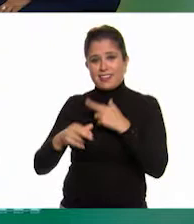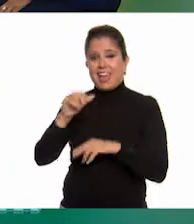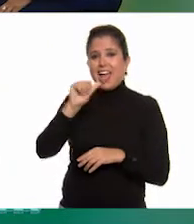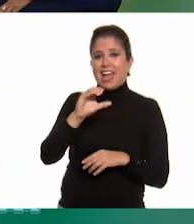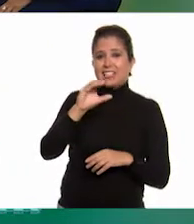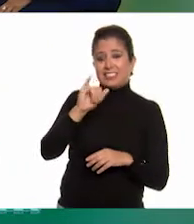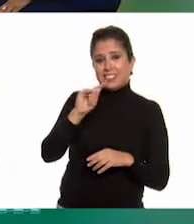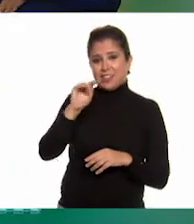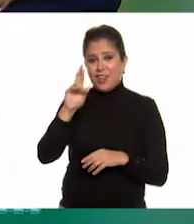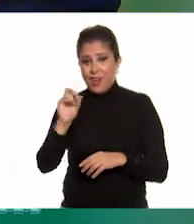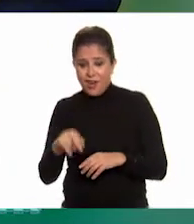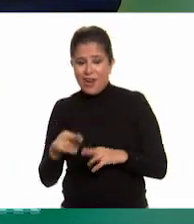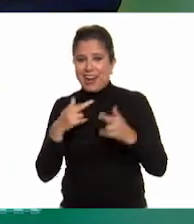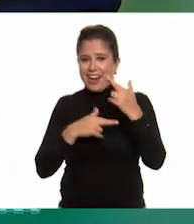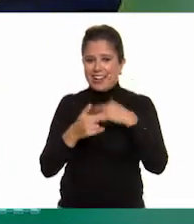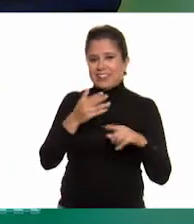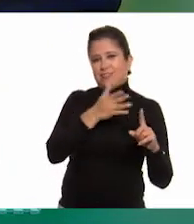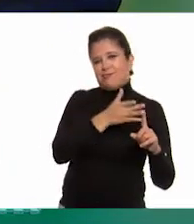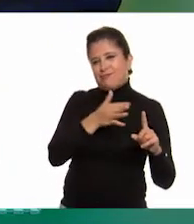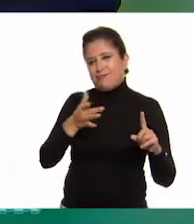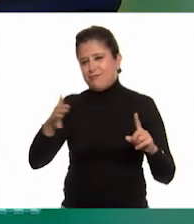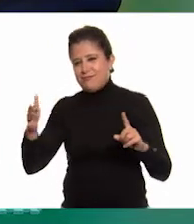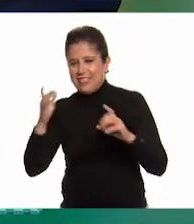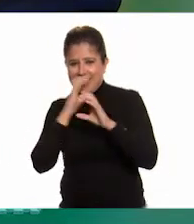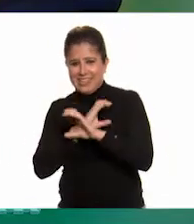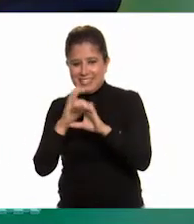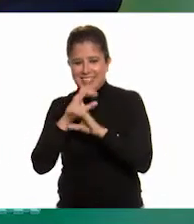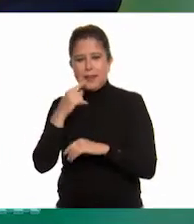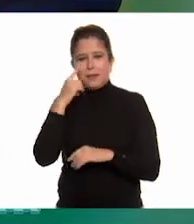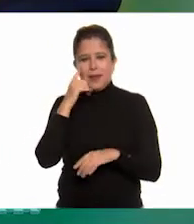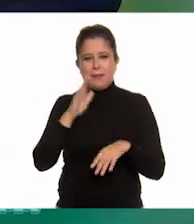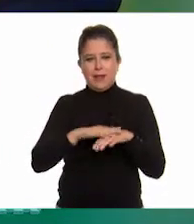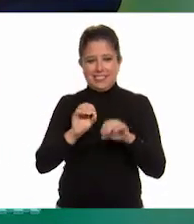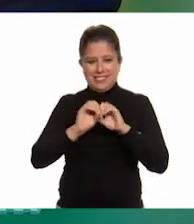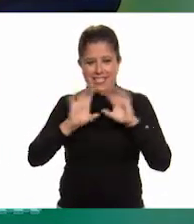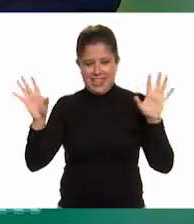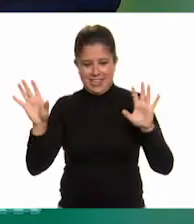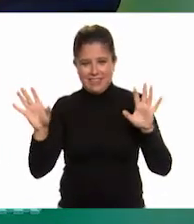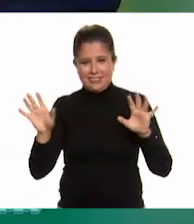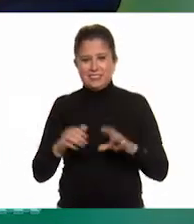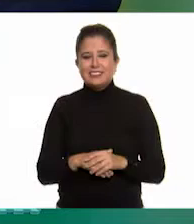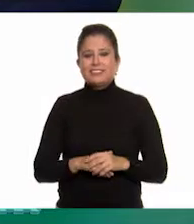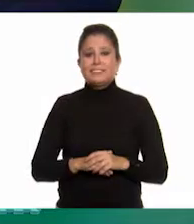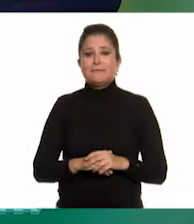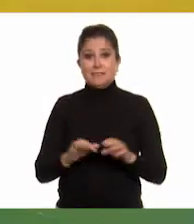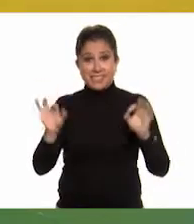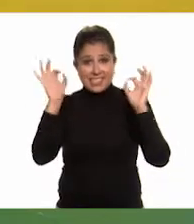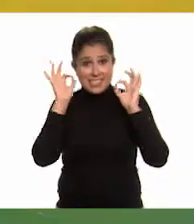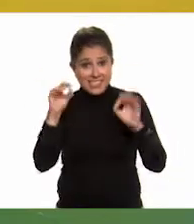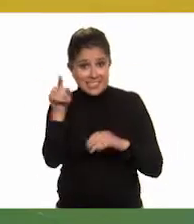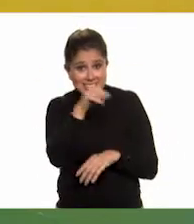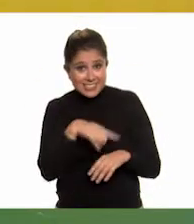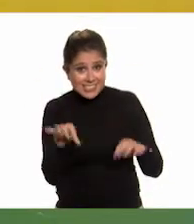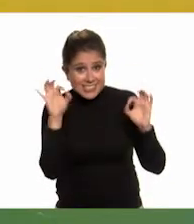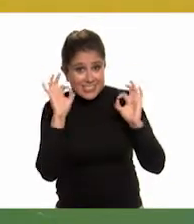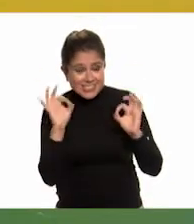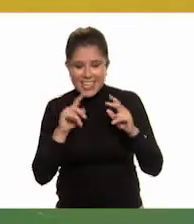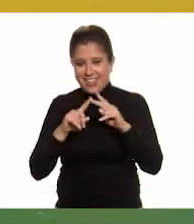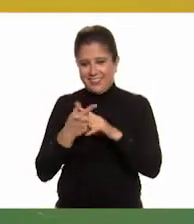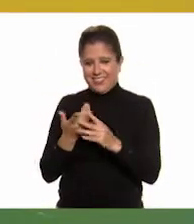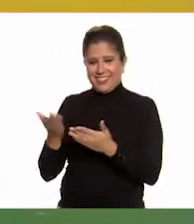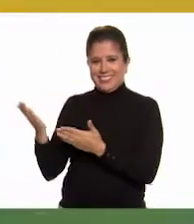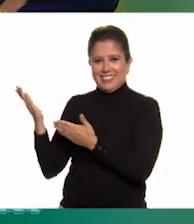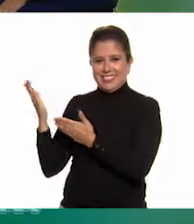Acitrón, ajá. Entonces, vamos a hacerlo para que quede un poquito más claro. Claro que sí. ¿Sí? ¿Listos? ¿Listos? Empezamos.